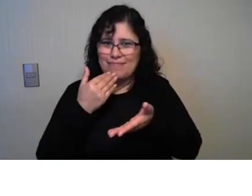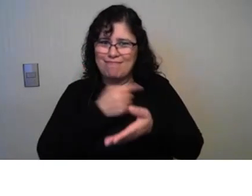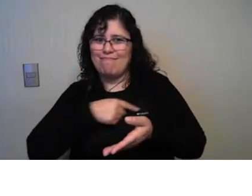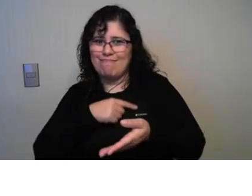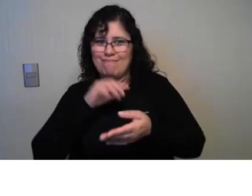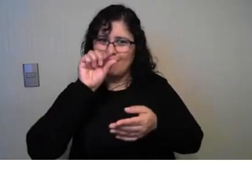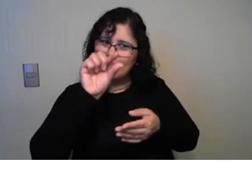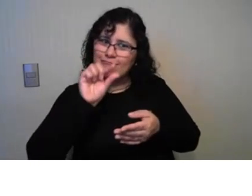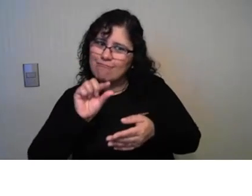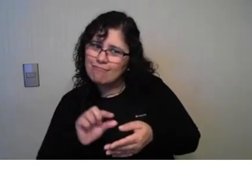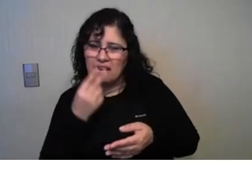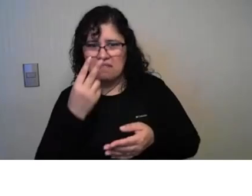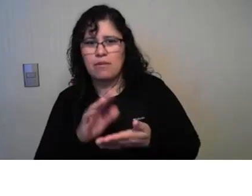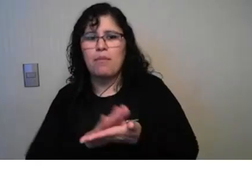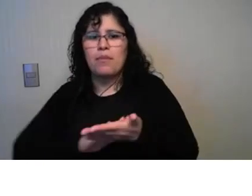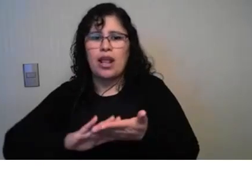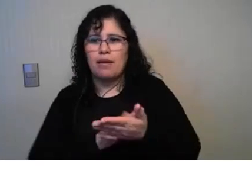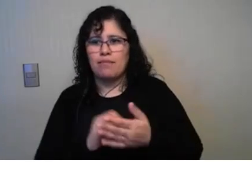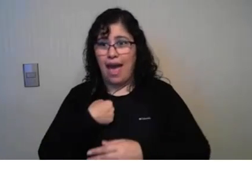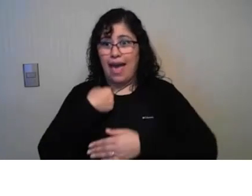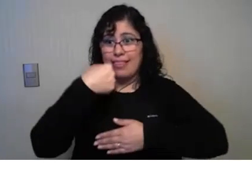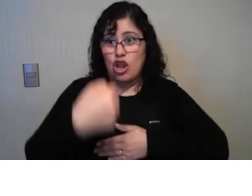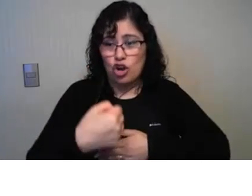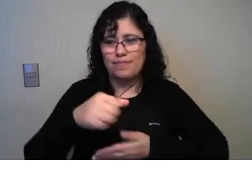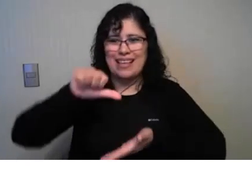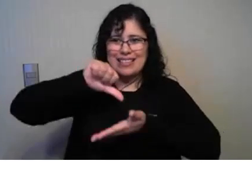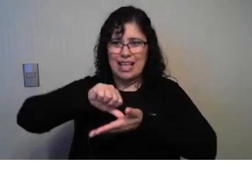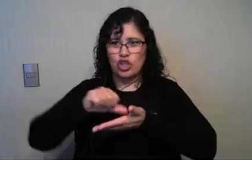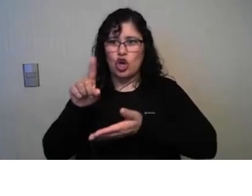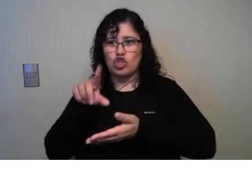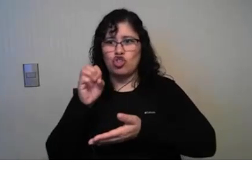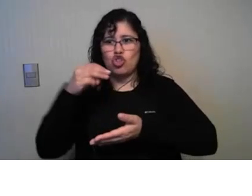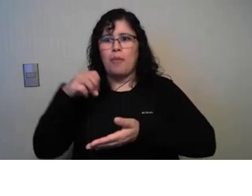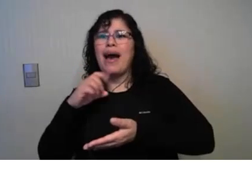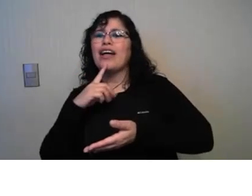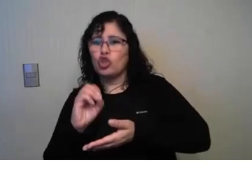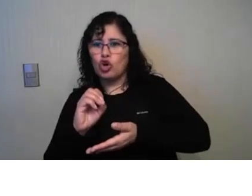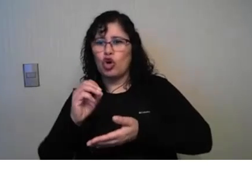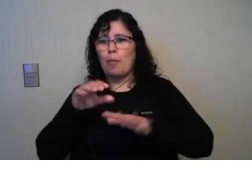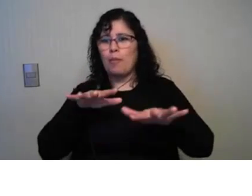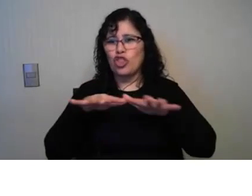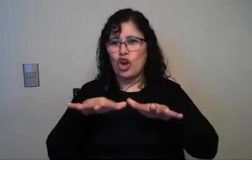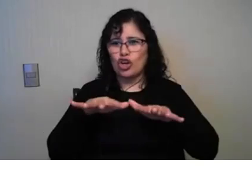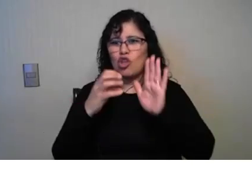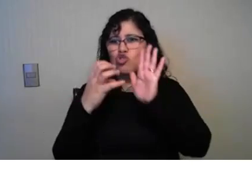Por ejemplo, en la parte más anterior tenemos centros somatomotores, es decir, aquí se